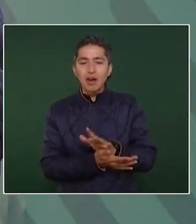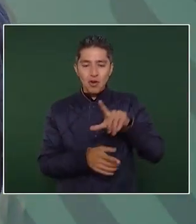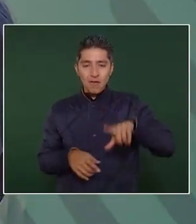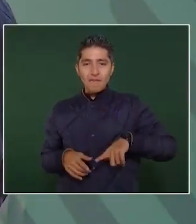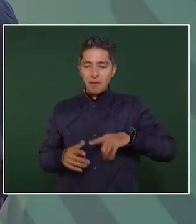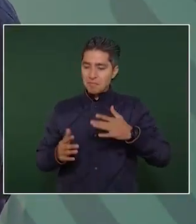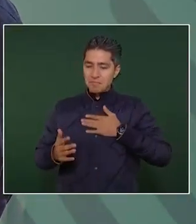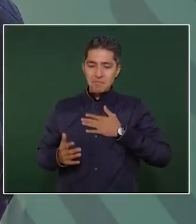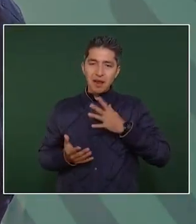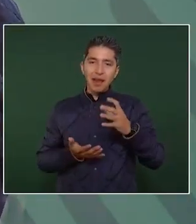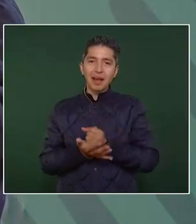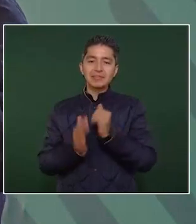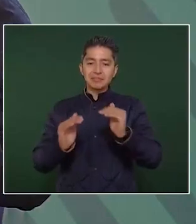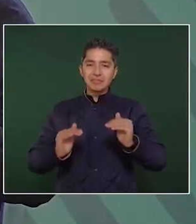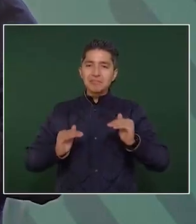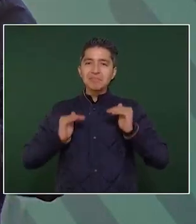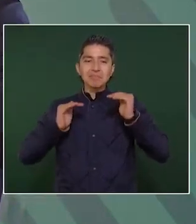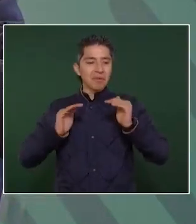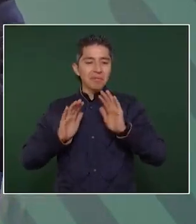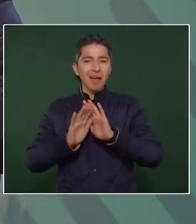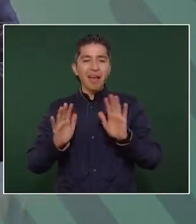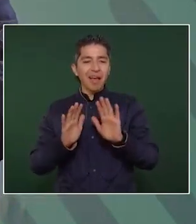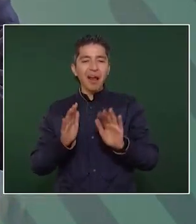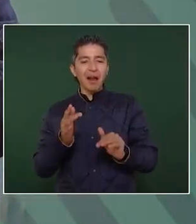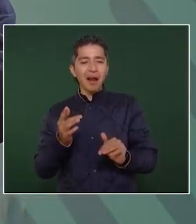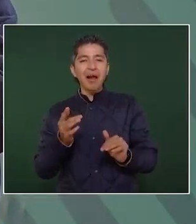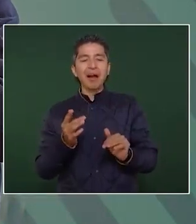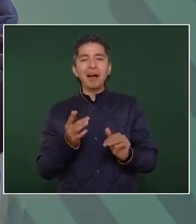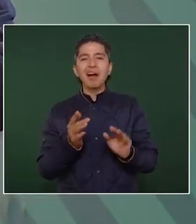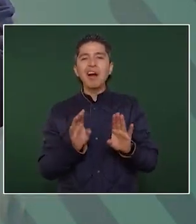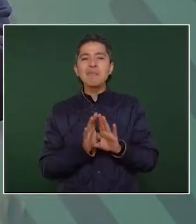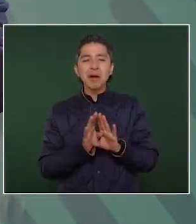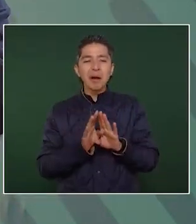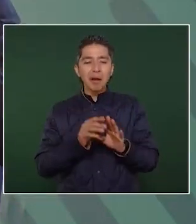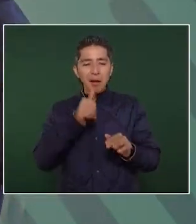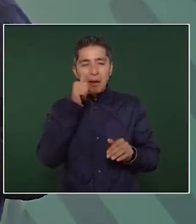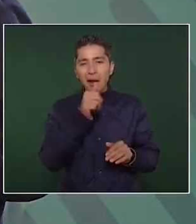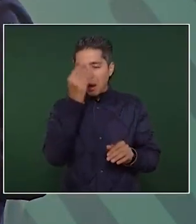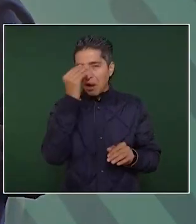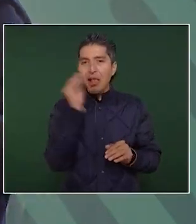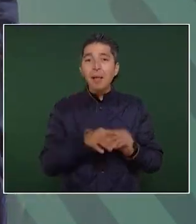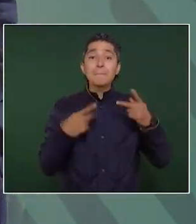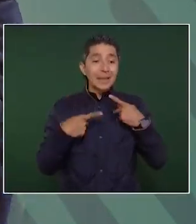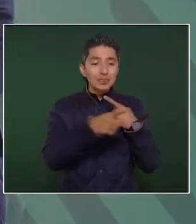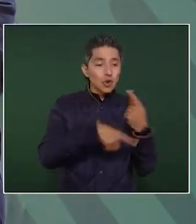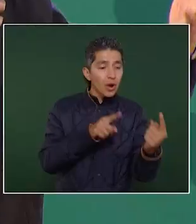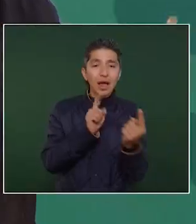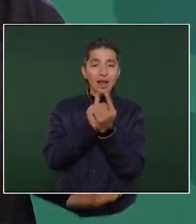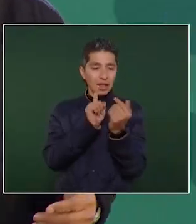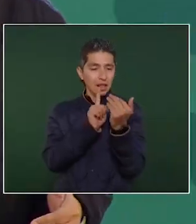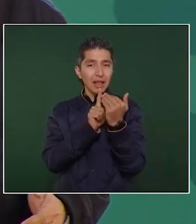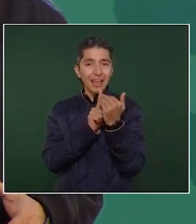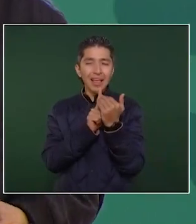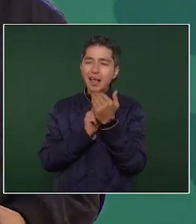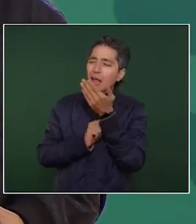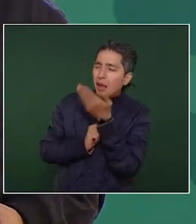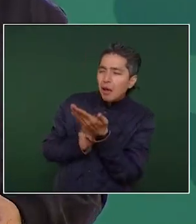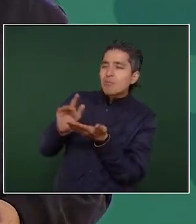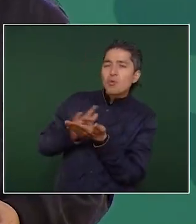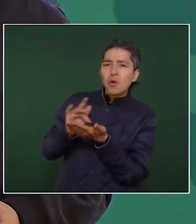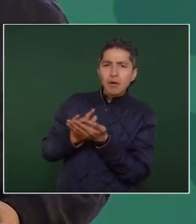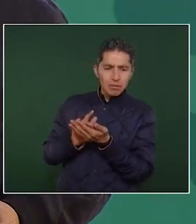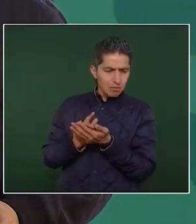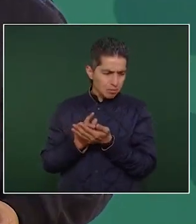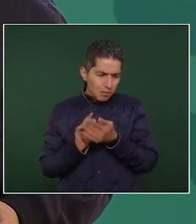gobierno. Si iba alguna gente a solicitar algo, le decían: ¿a qué vienes? Si a